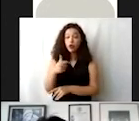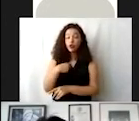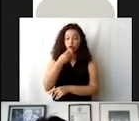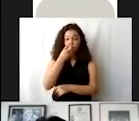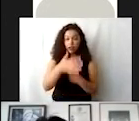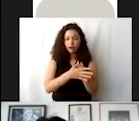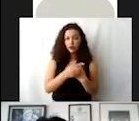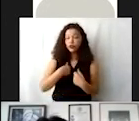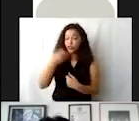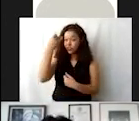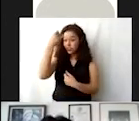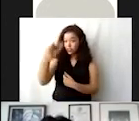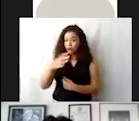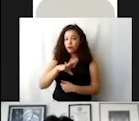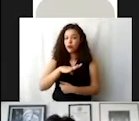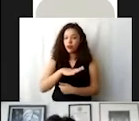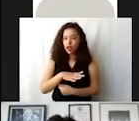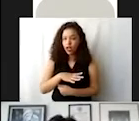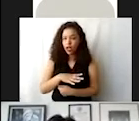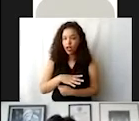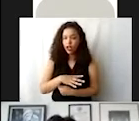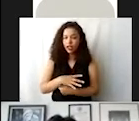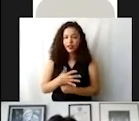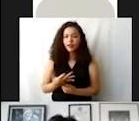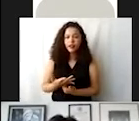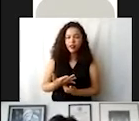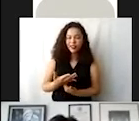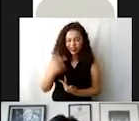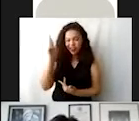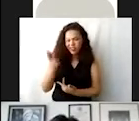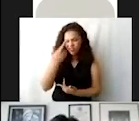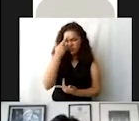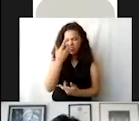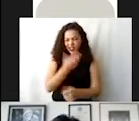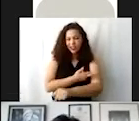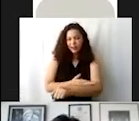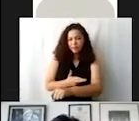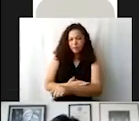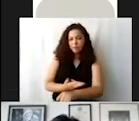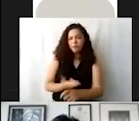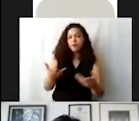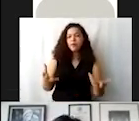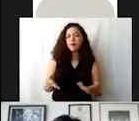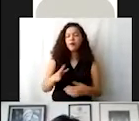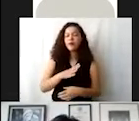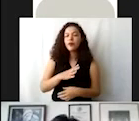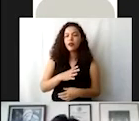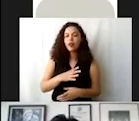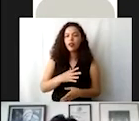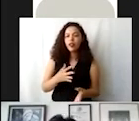que muchas de los trámites surten efectos precisamente la